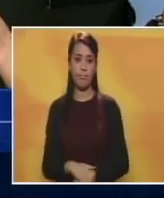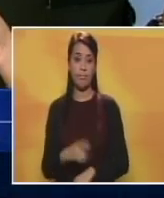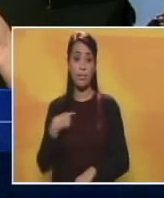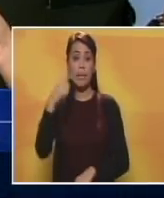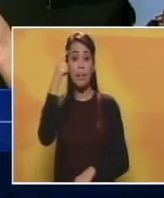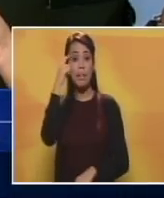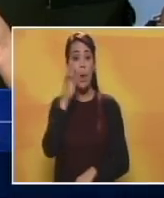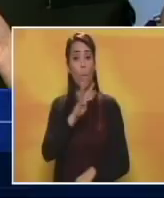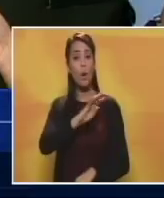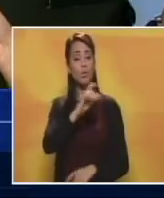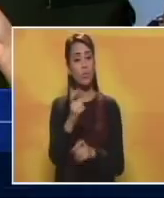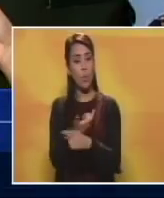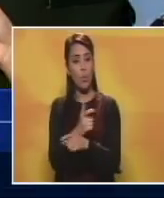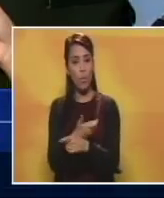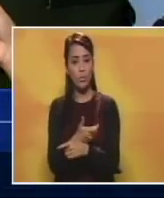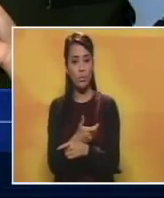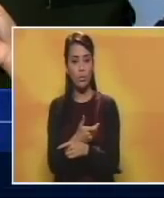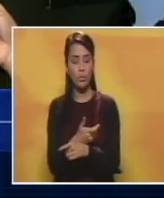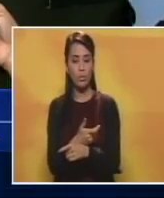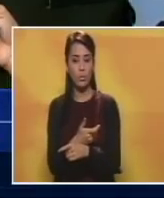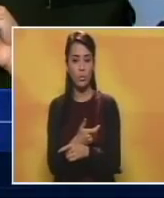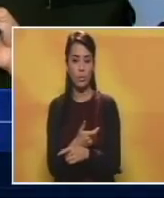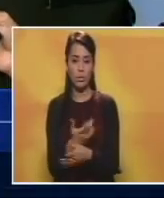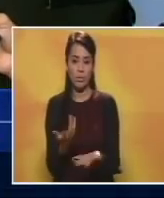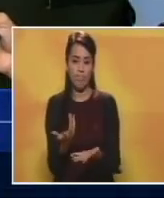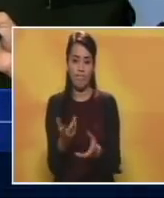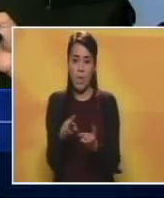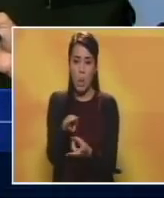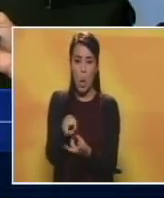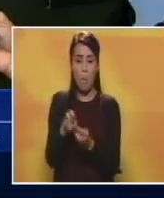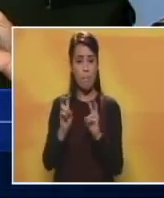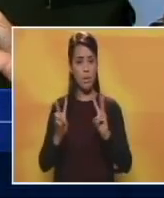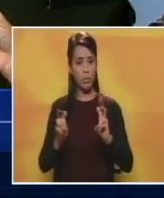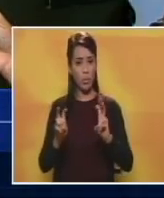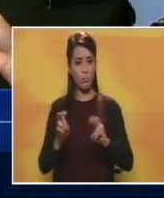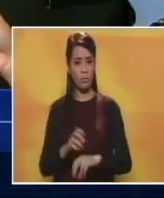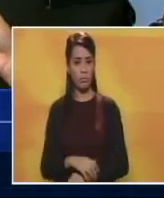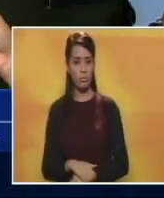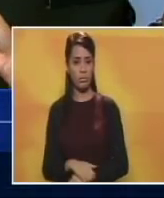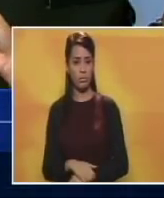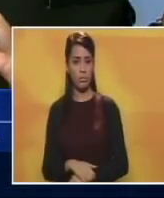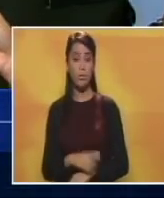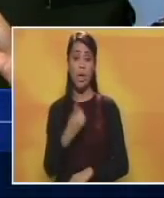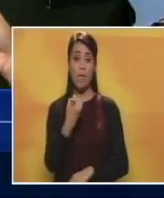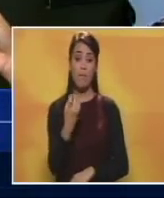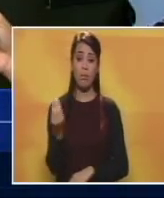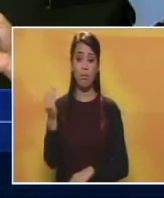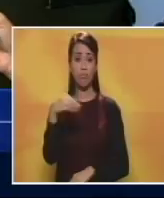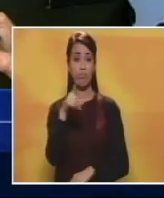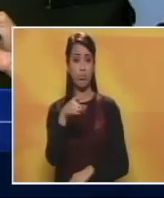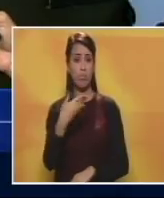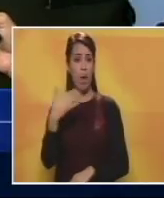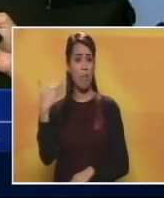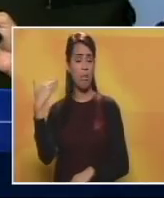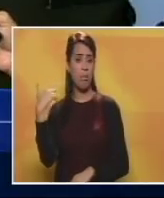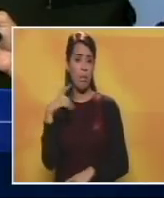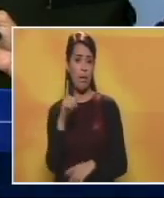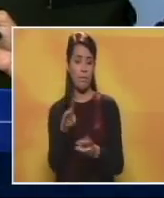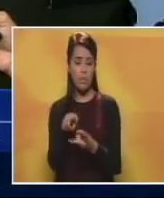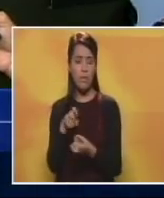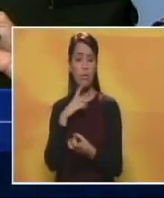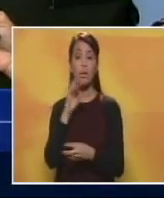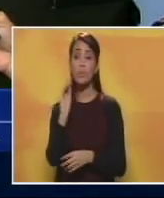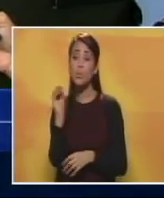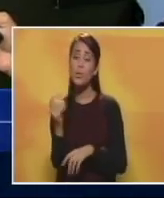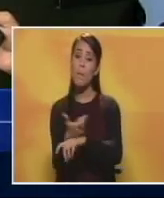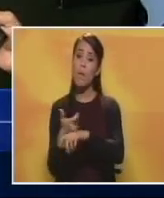día 4 de agosto y no estén los billetes nuevos y falten los billetes viejos. Ese es un llamado al gobierno para que